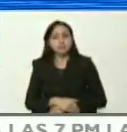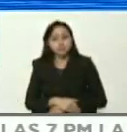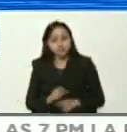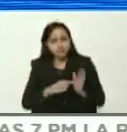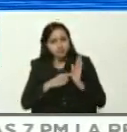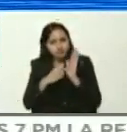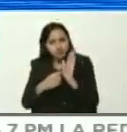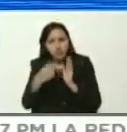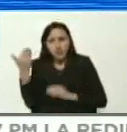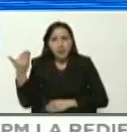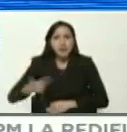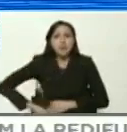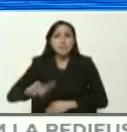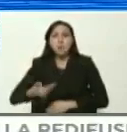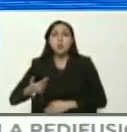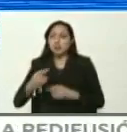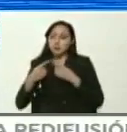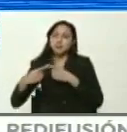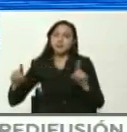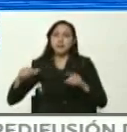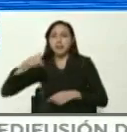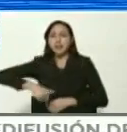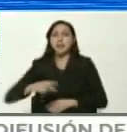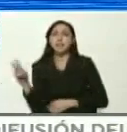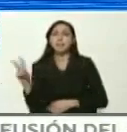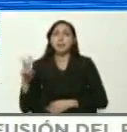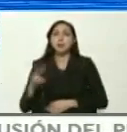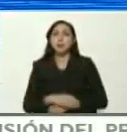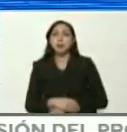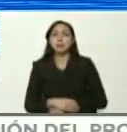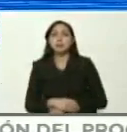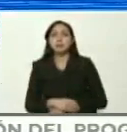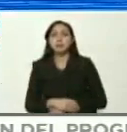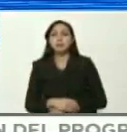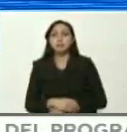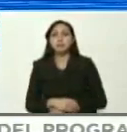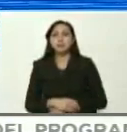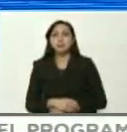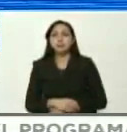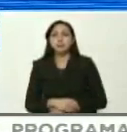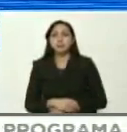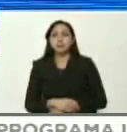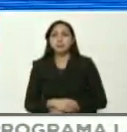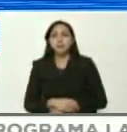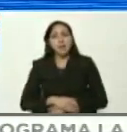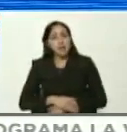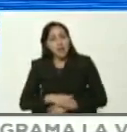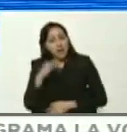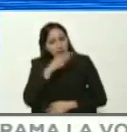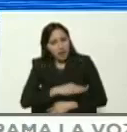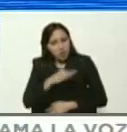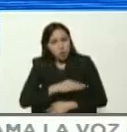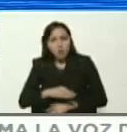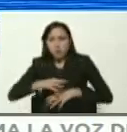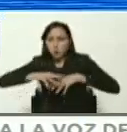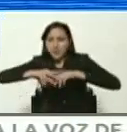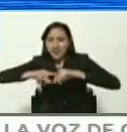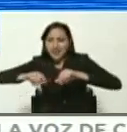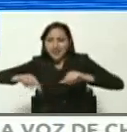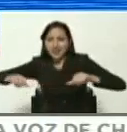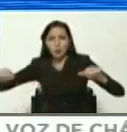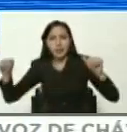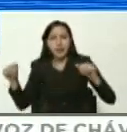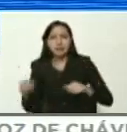diferencia. ¿Qué hace la diferencia en Venezuela? La diferencia en Venezuela la hace el socialismo territorial,